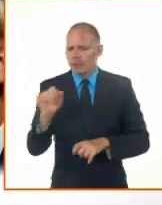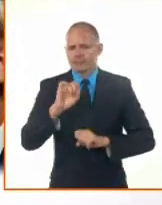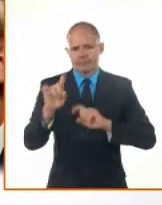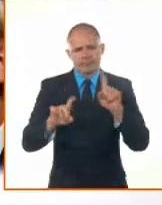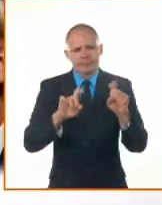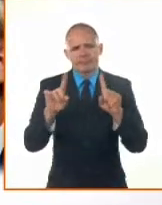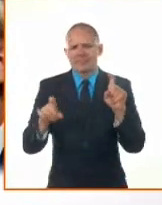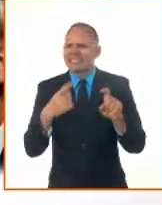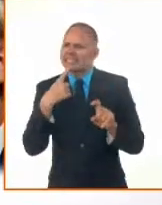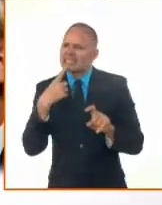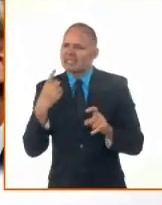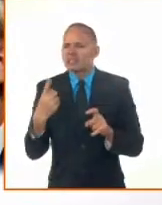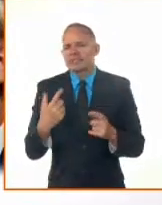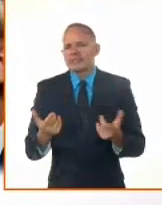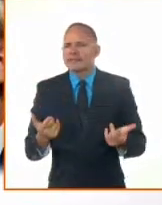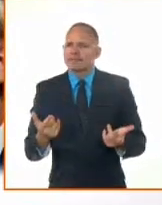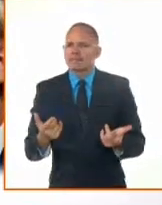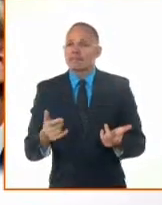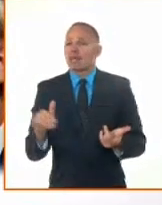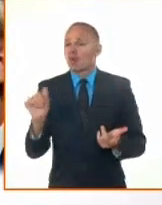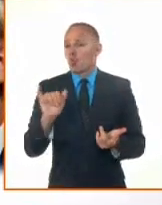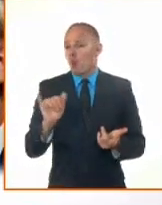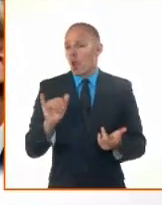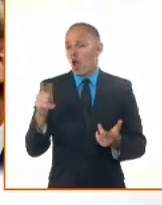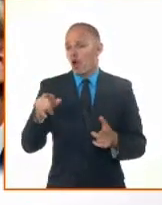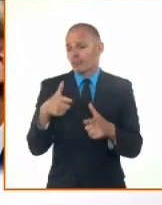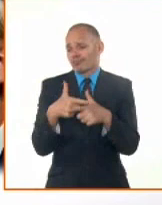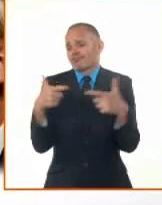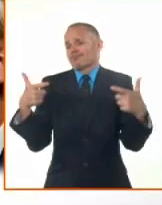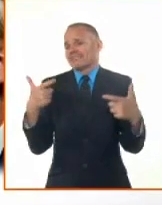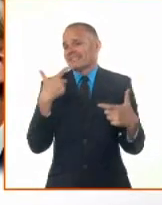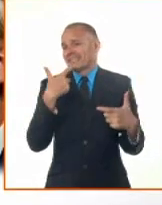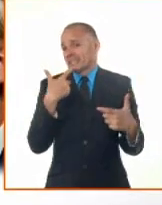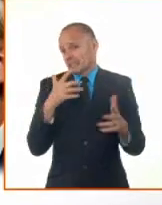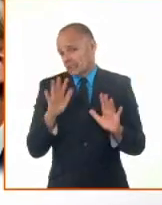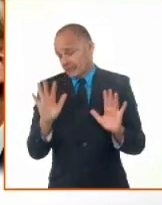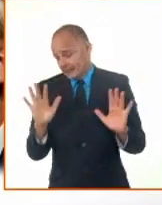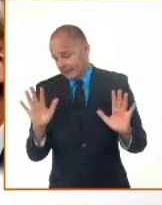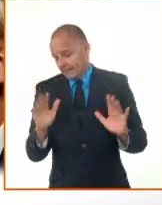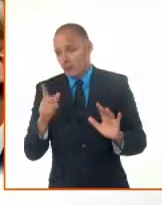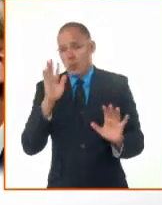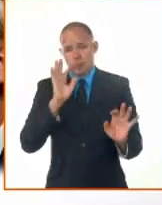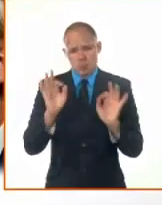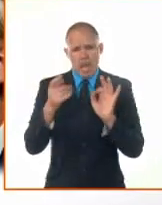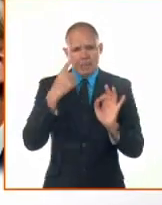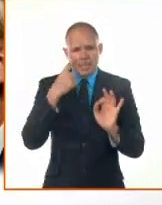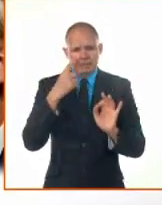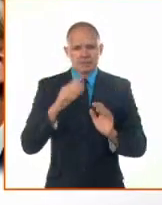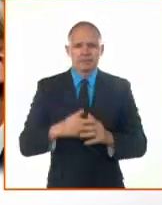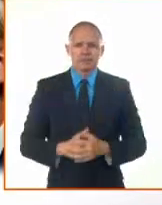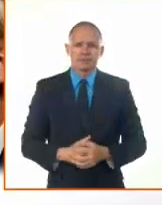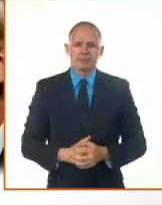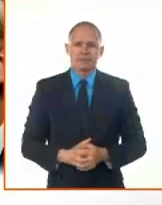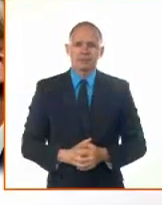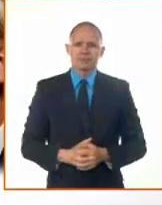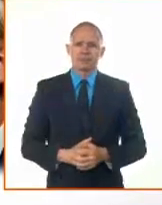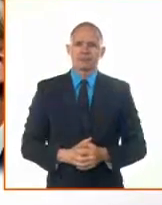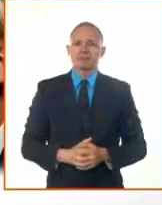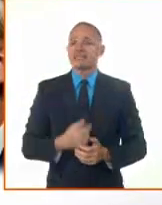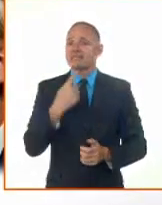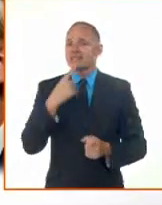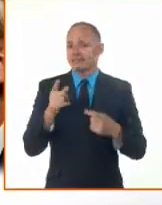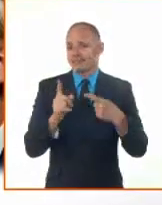que es mayoritario los siguientes sentimientos o líneas de pensamiento vamos a decirlo así número uno